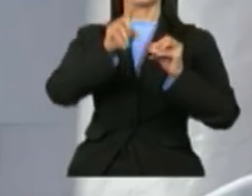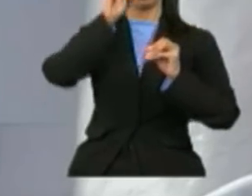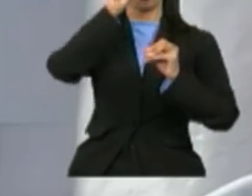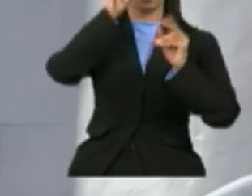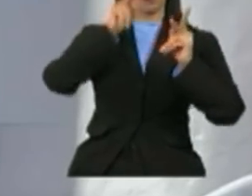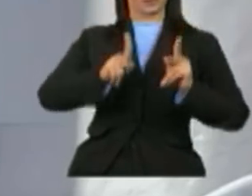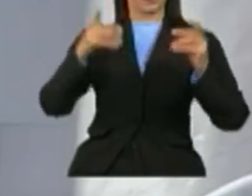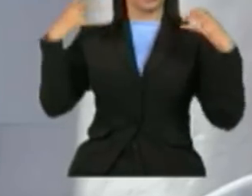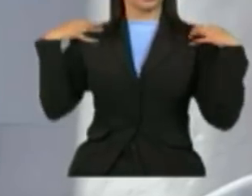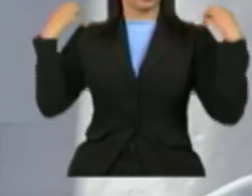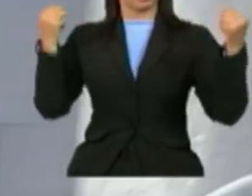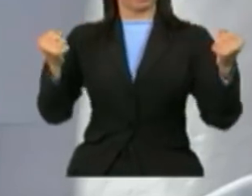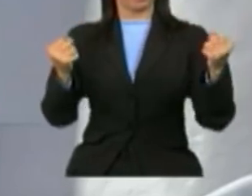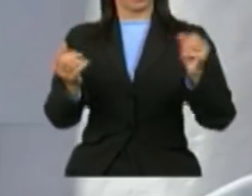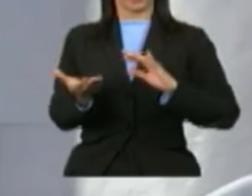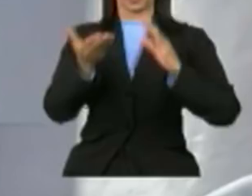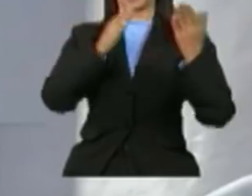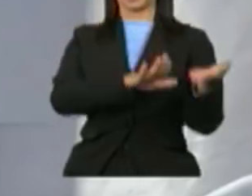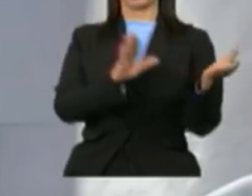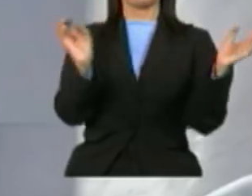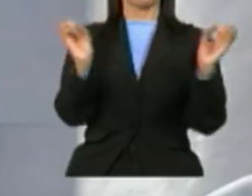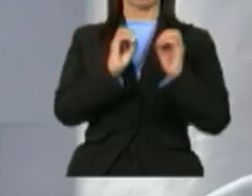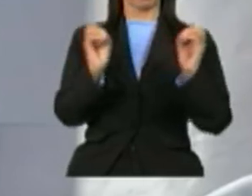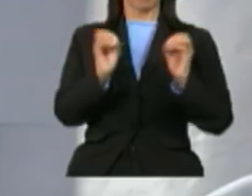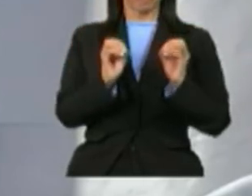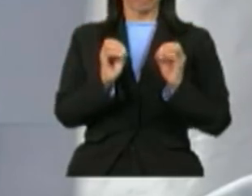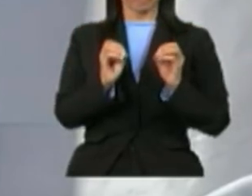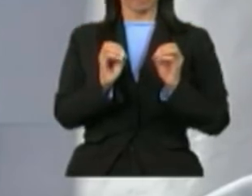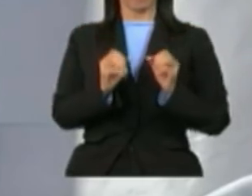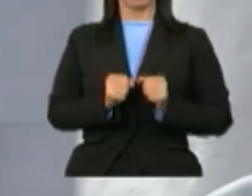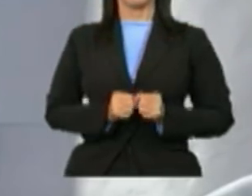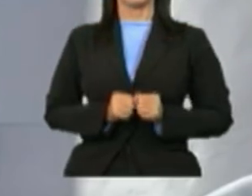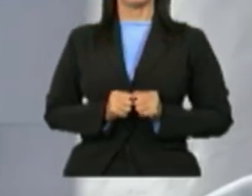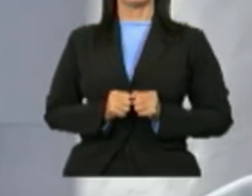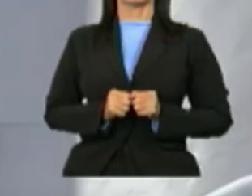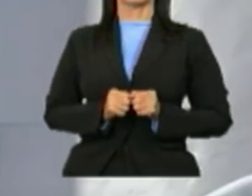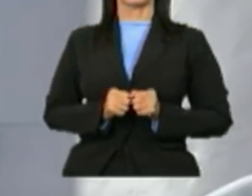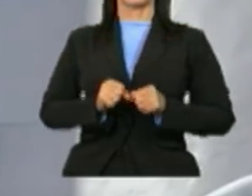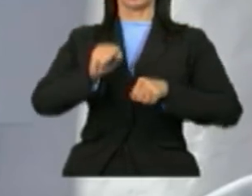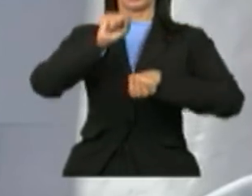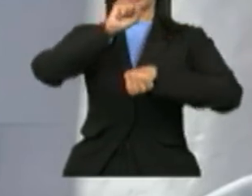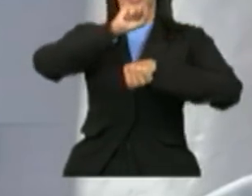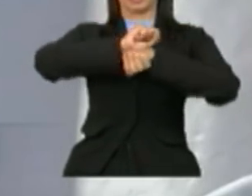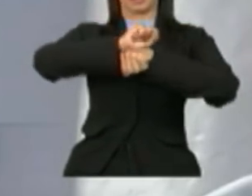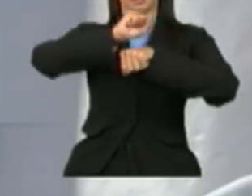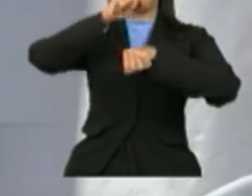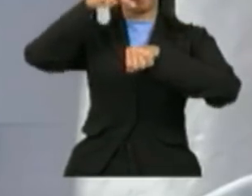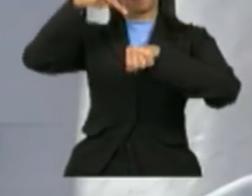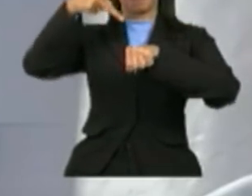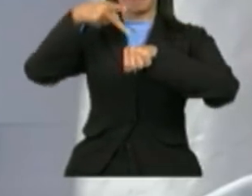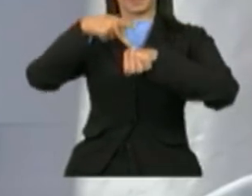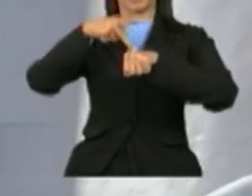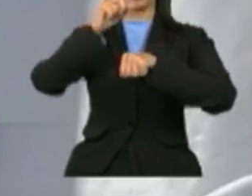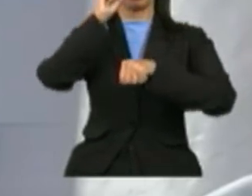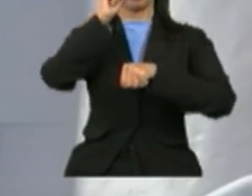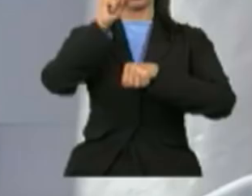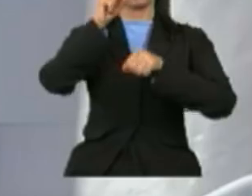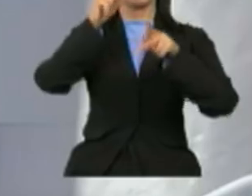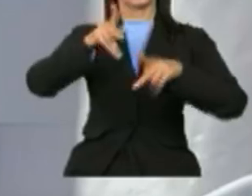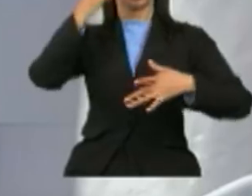1 recuperado, 0 fallecimiento. San Pedro de Macorís, un caso